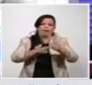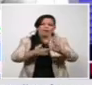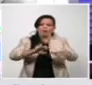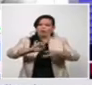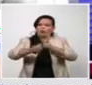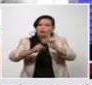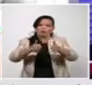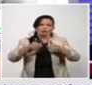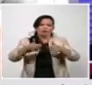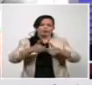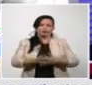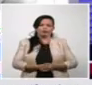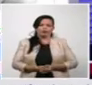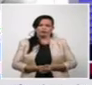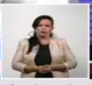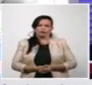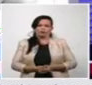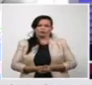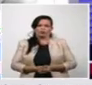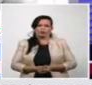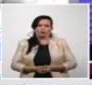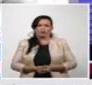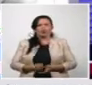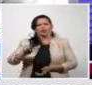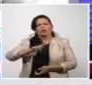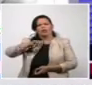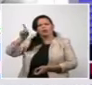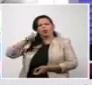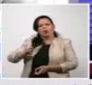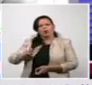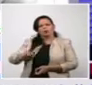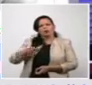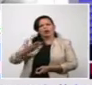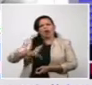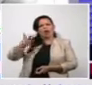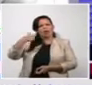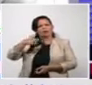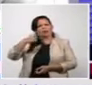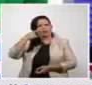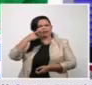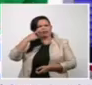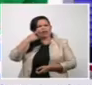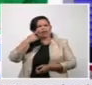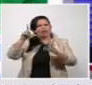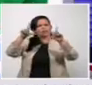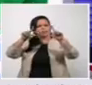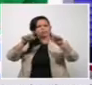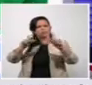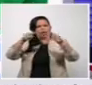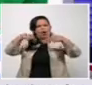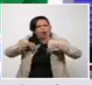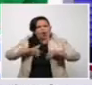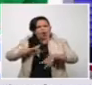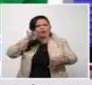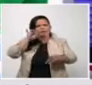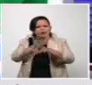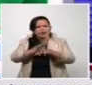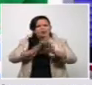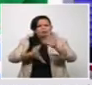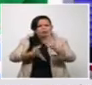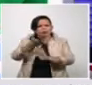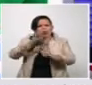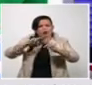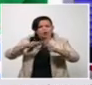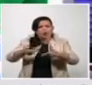algunos días había una ligera disminución. Hoy de nuevo vemos un ligero pico. Por eso no hay una estabilidad en esto,